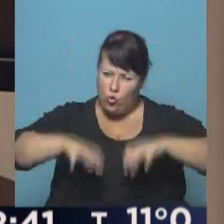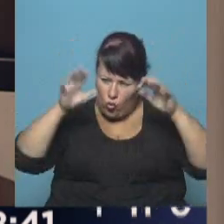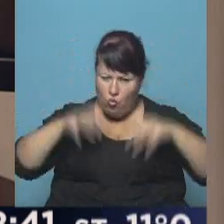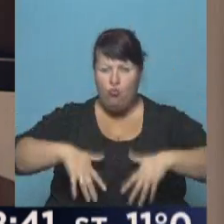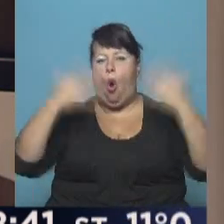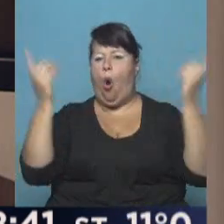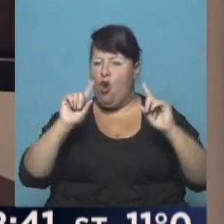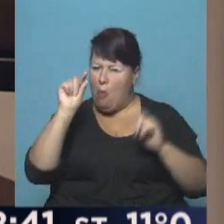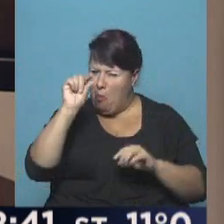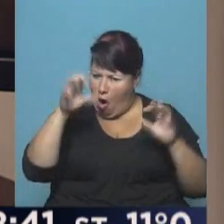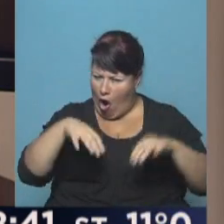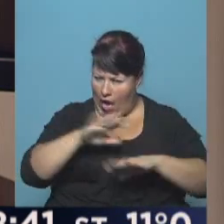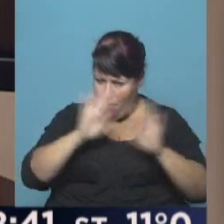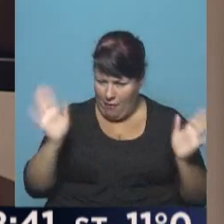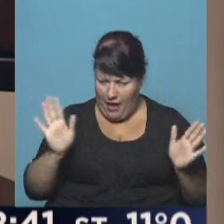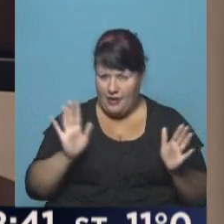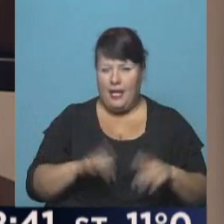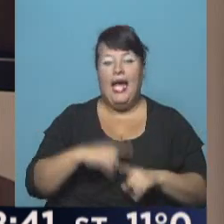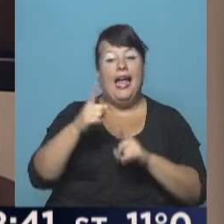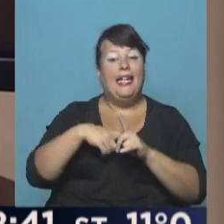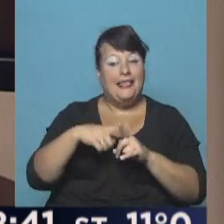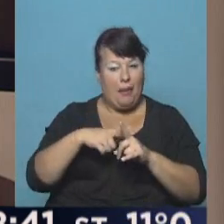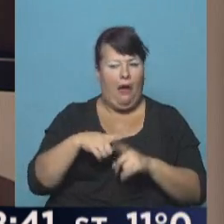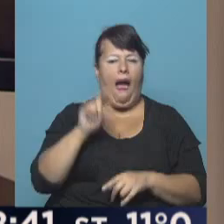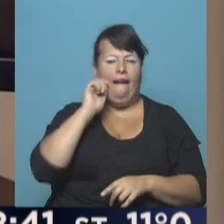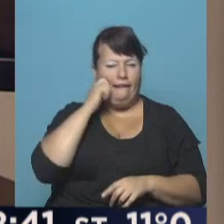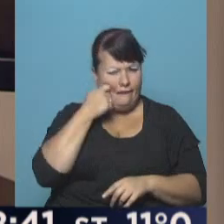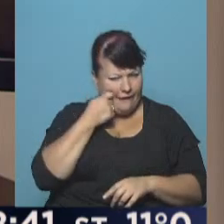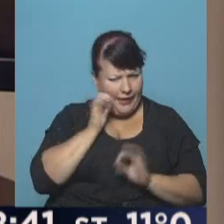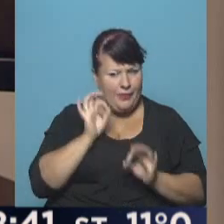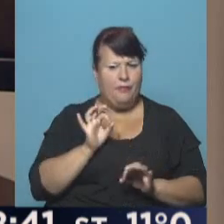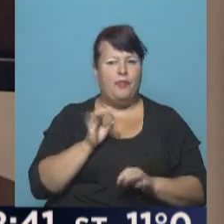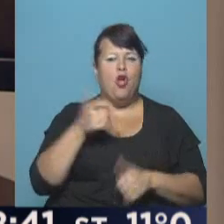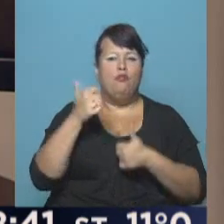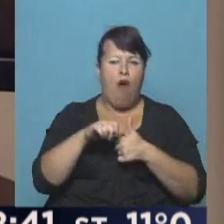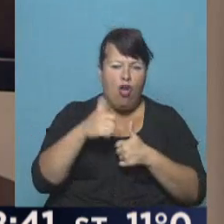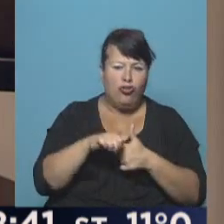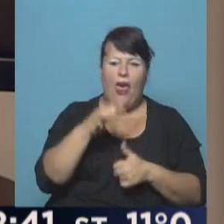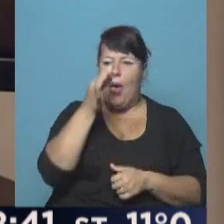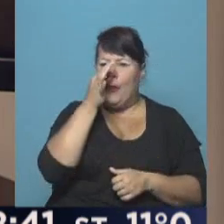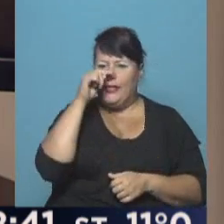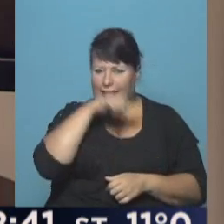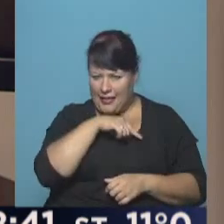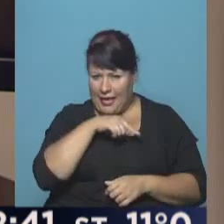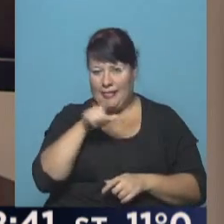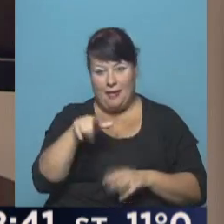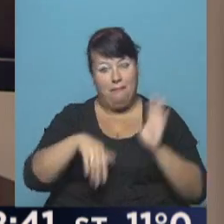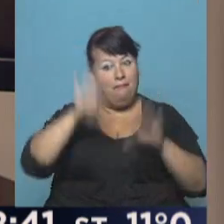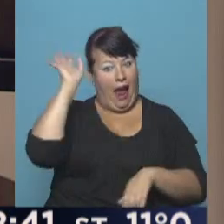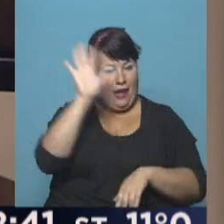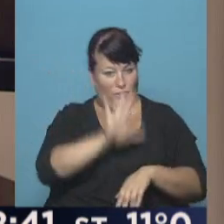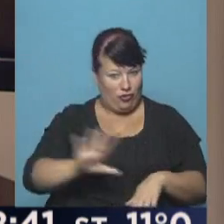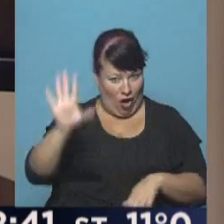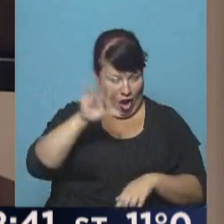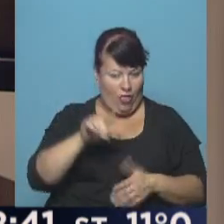no mucho, un poquito nada más. Las temperaturas, qué lindas, para Posadas, 27 y es la más alta para